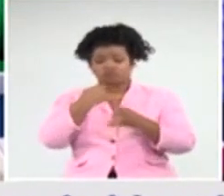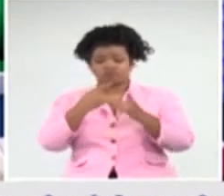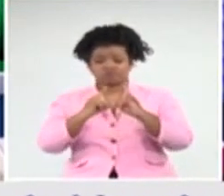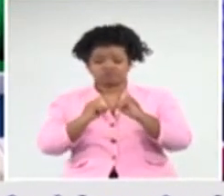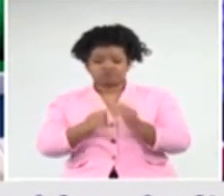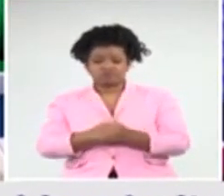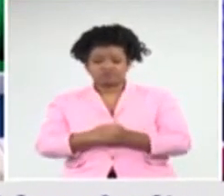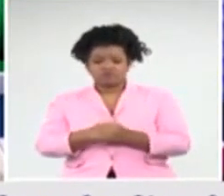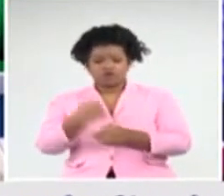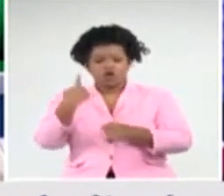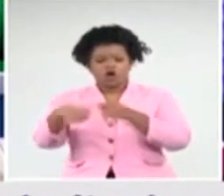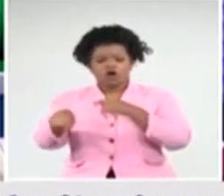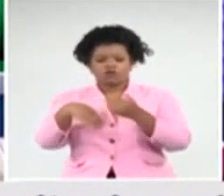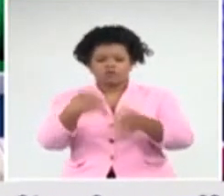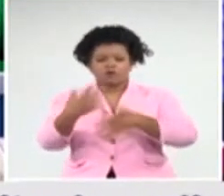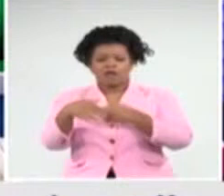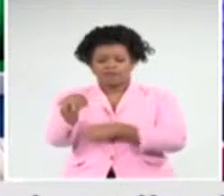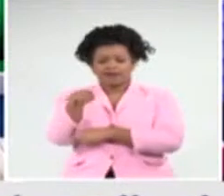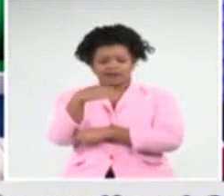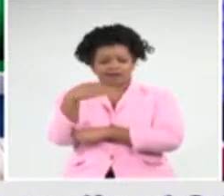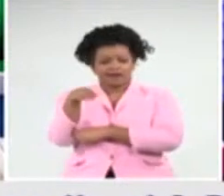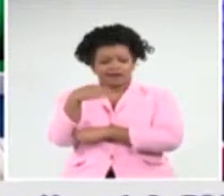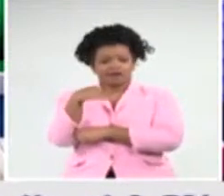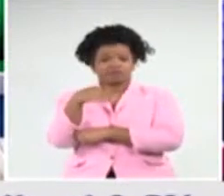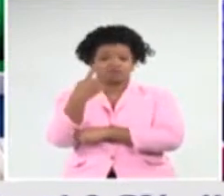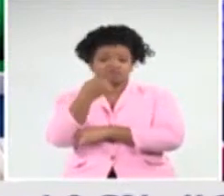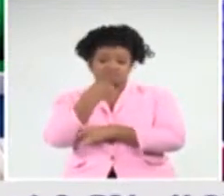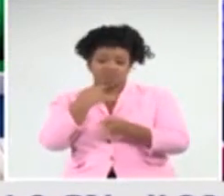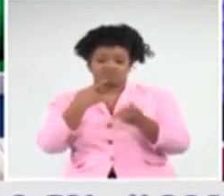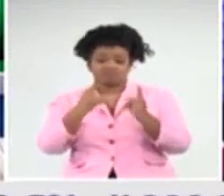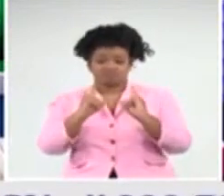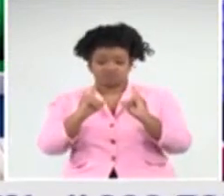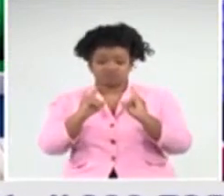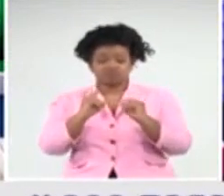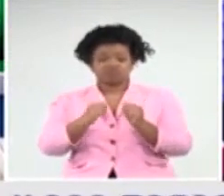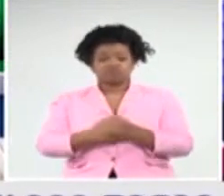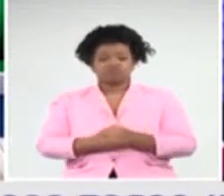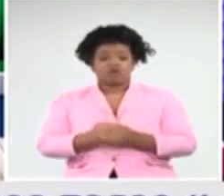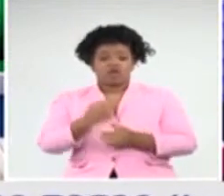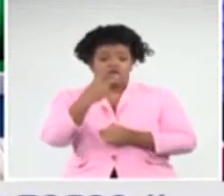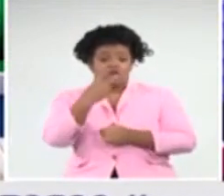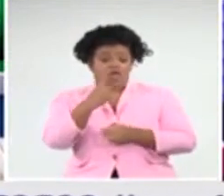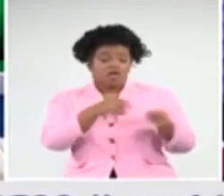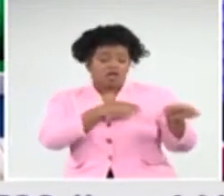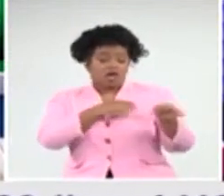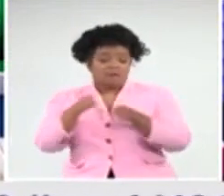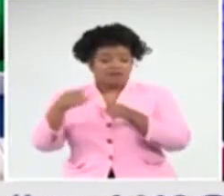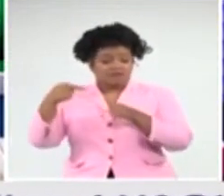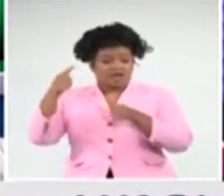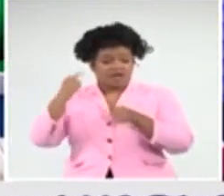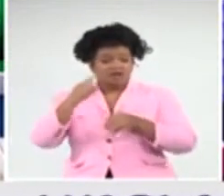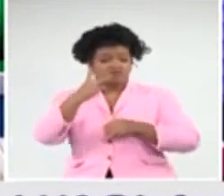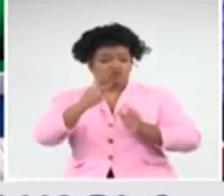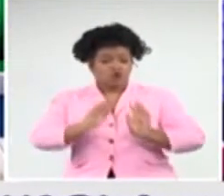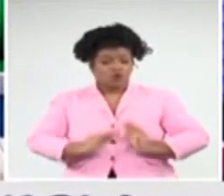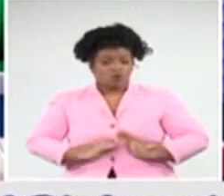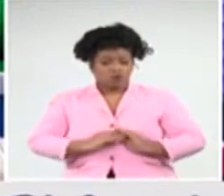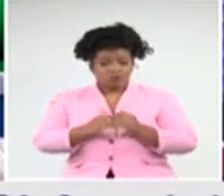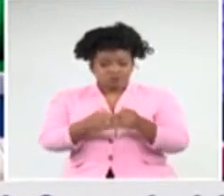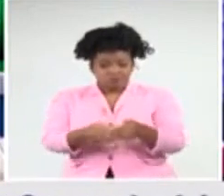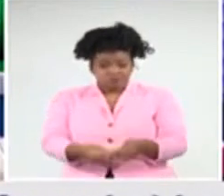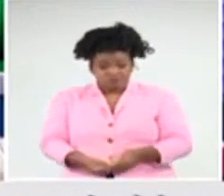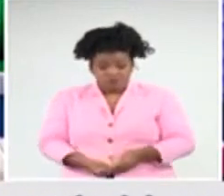Parkinson, lamentamos el fallecimiento de 2 puérperas en el día de ayer, muy lamentable,